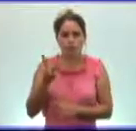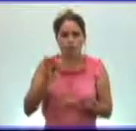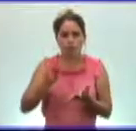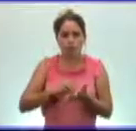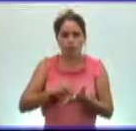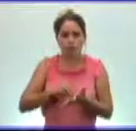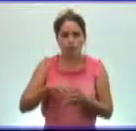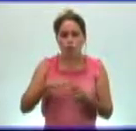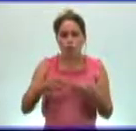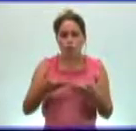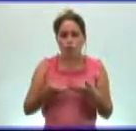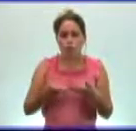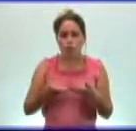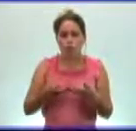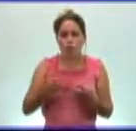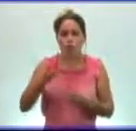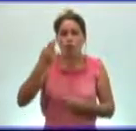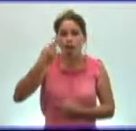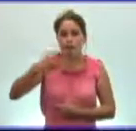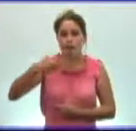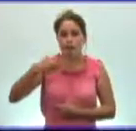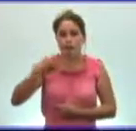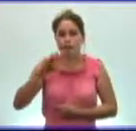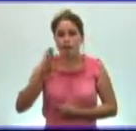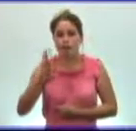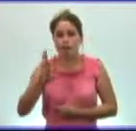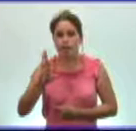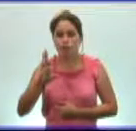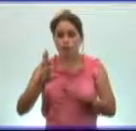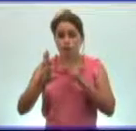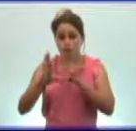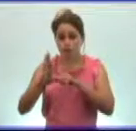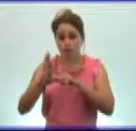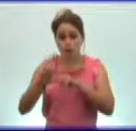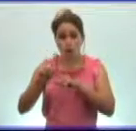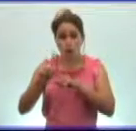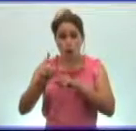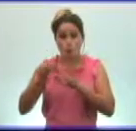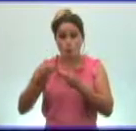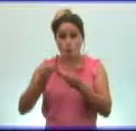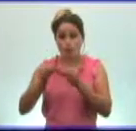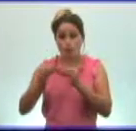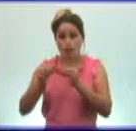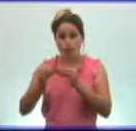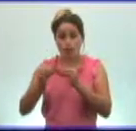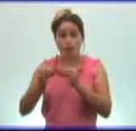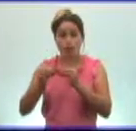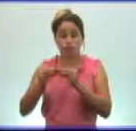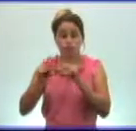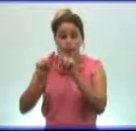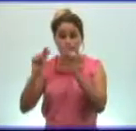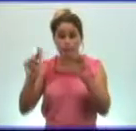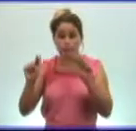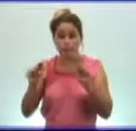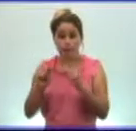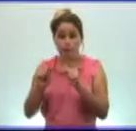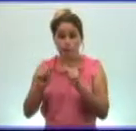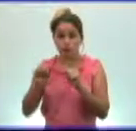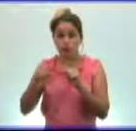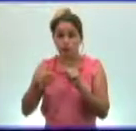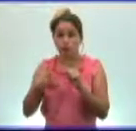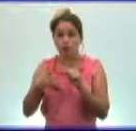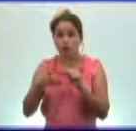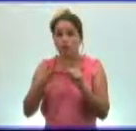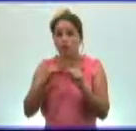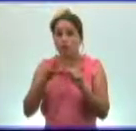a continuación el símbolo del elemento no metálico. Y entre paréntesis, dejando claro que se encuentra en estado acuoso